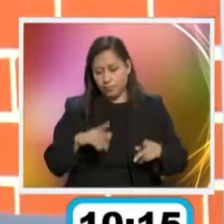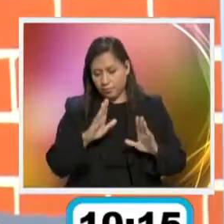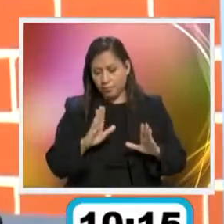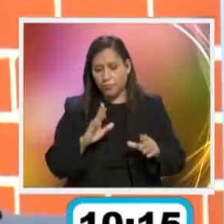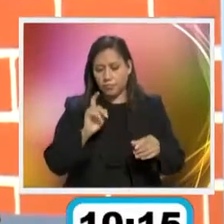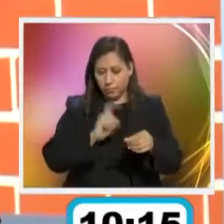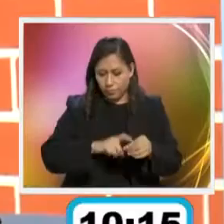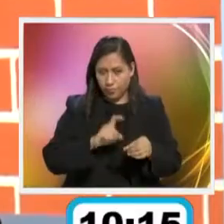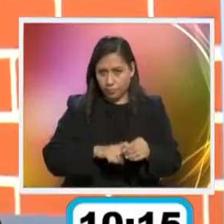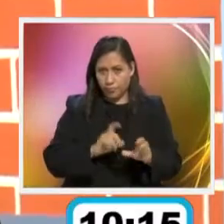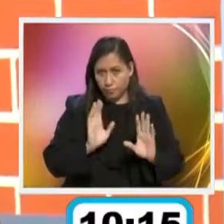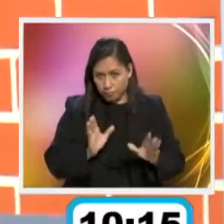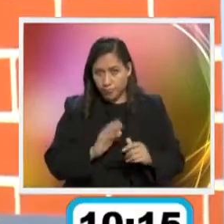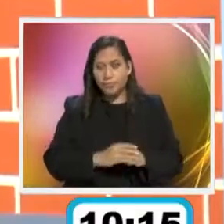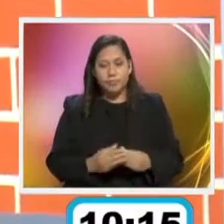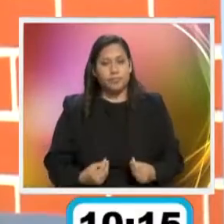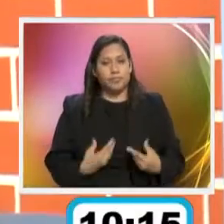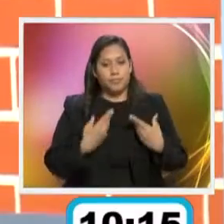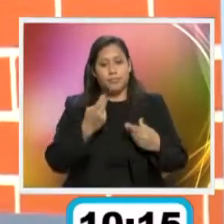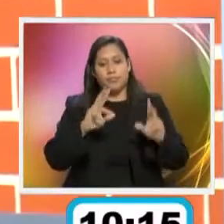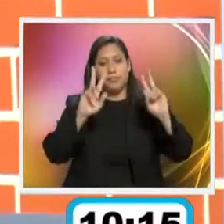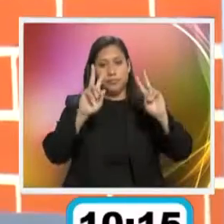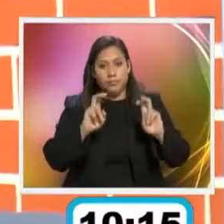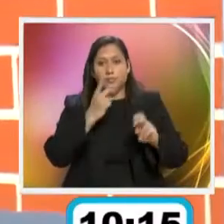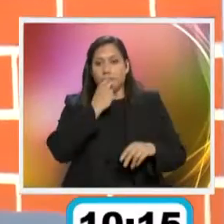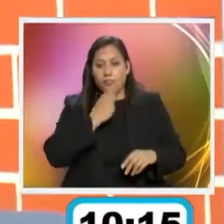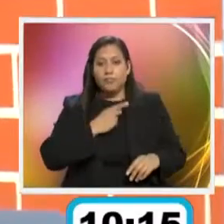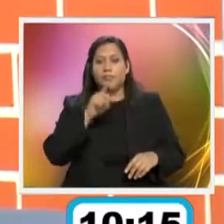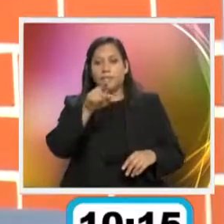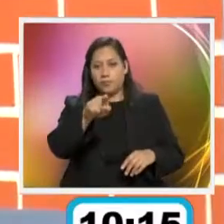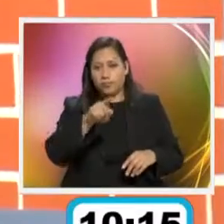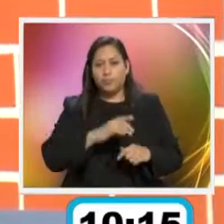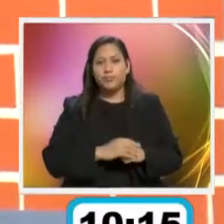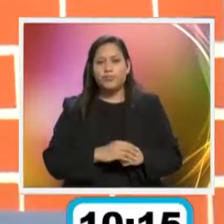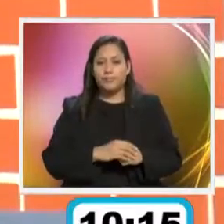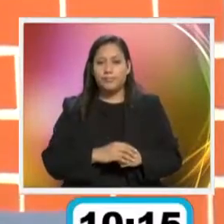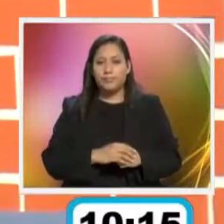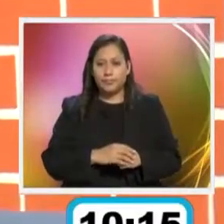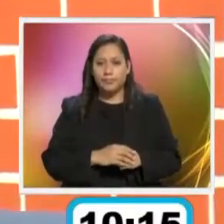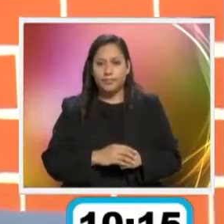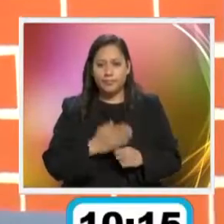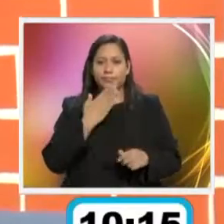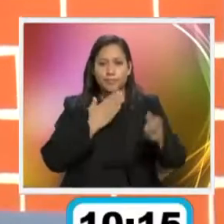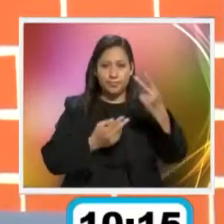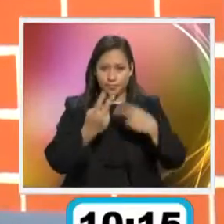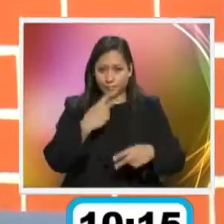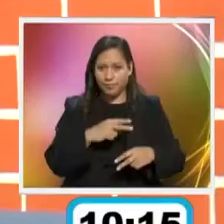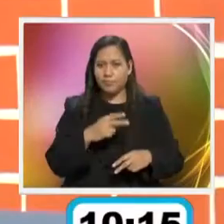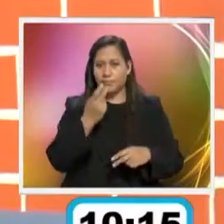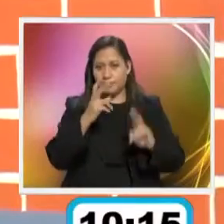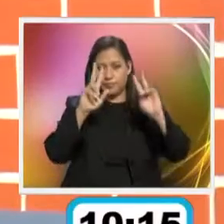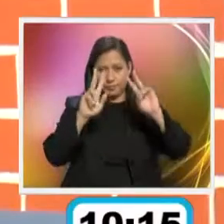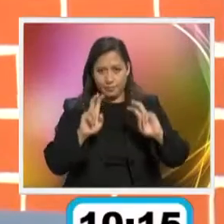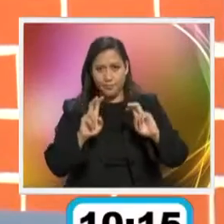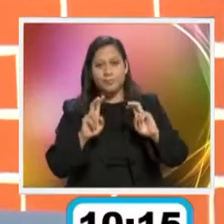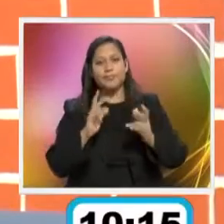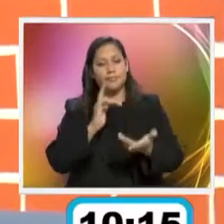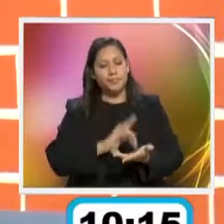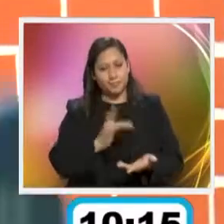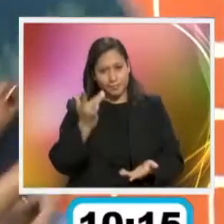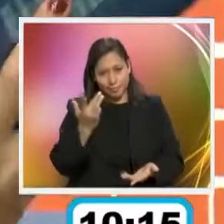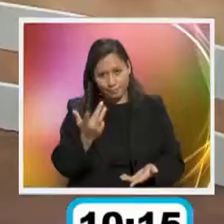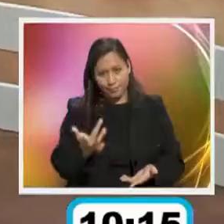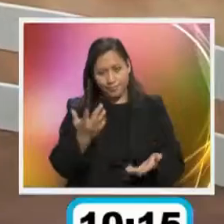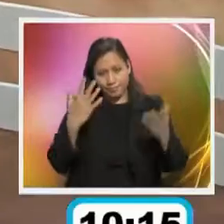con ustedes y qué mejor disfrutar de este sencillo. Dime Tú, pues les damos la bienvenida con este sencillo y gracias.